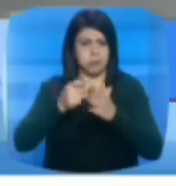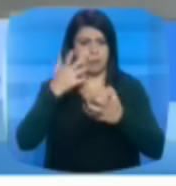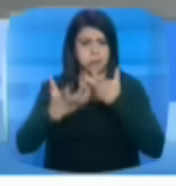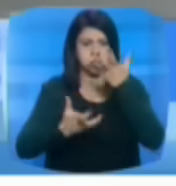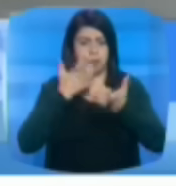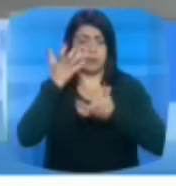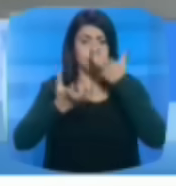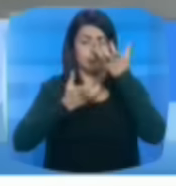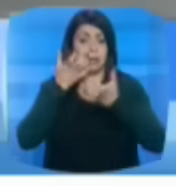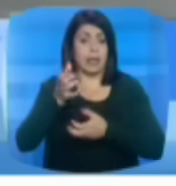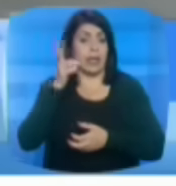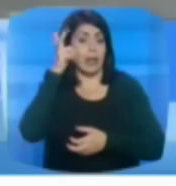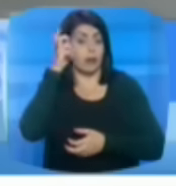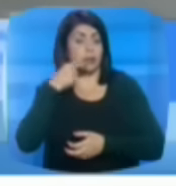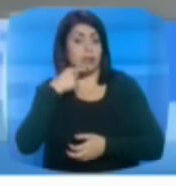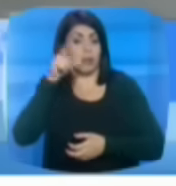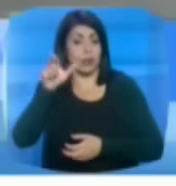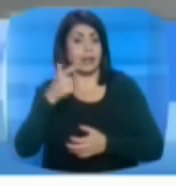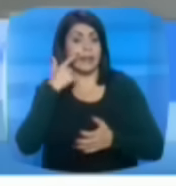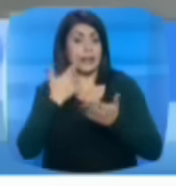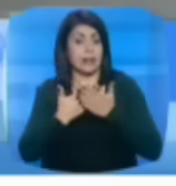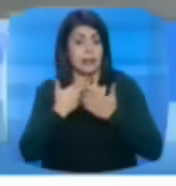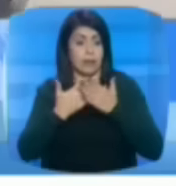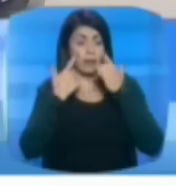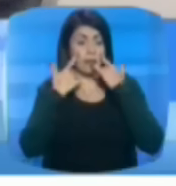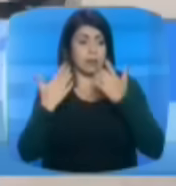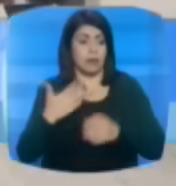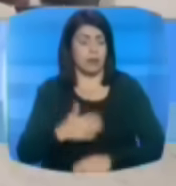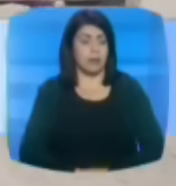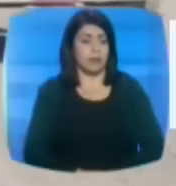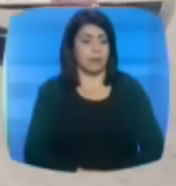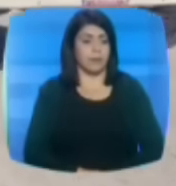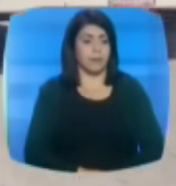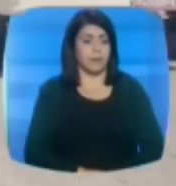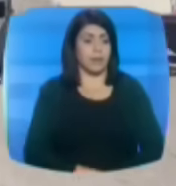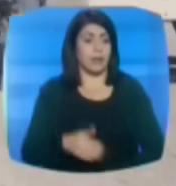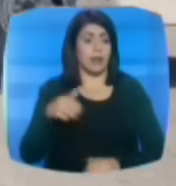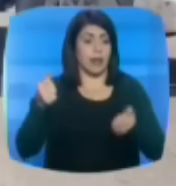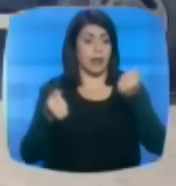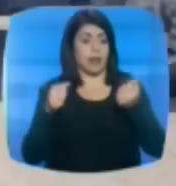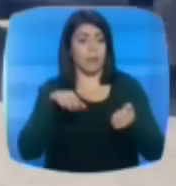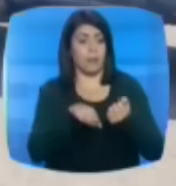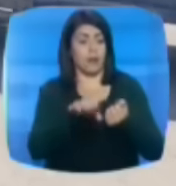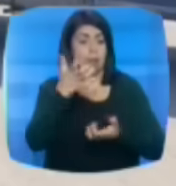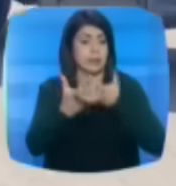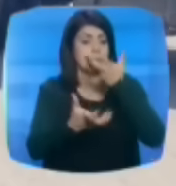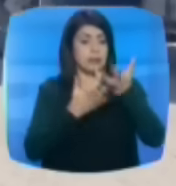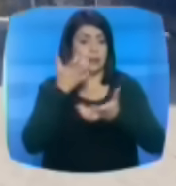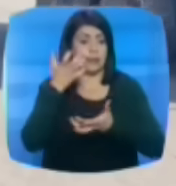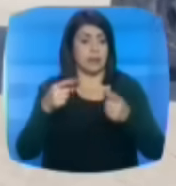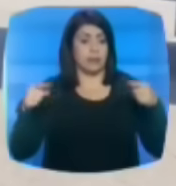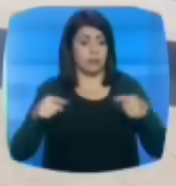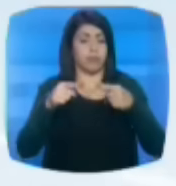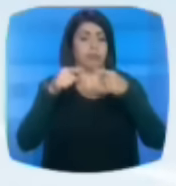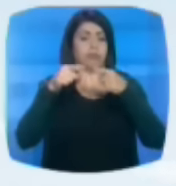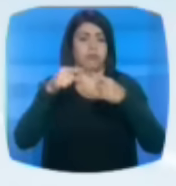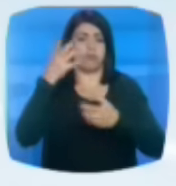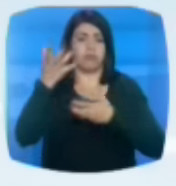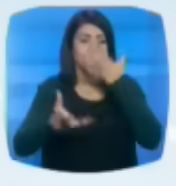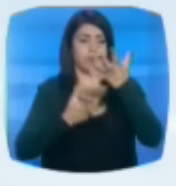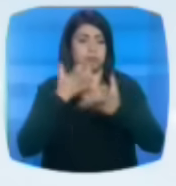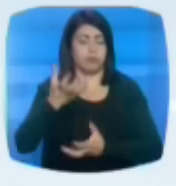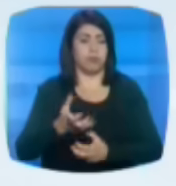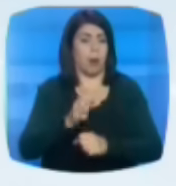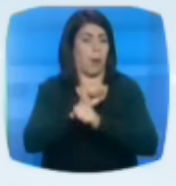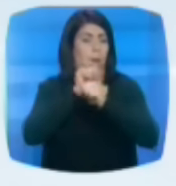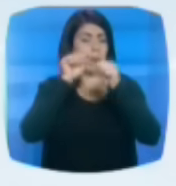Escuchemos parte de la declaración de alguien que fue testigo del hecho. Él la metió así, pues, y a lo mejor le agarró candela a un circuito que hubo y se le prendió,